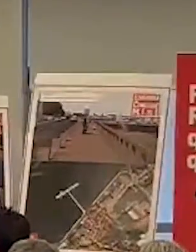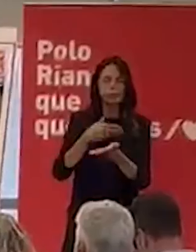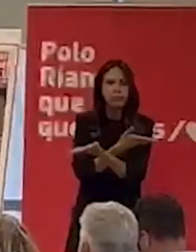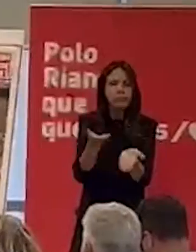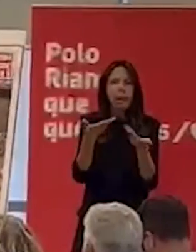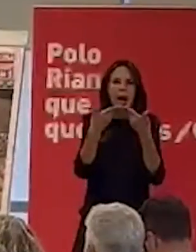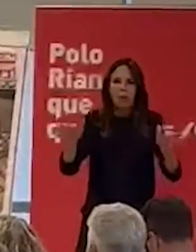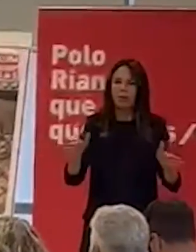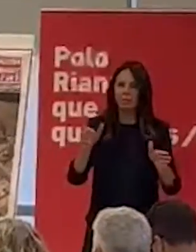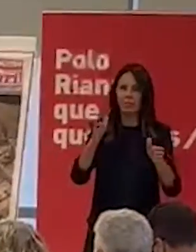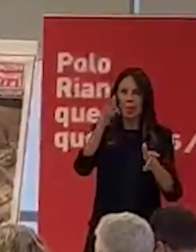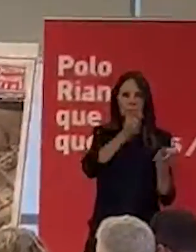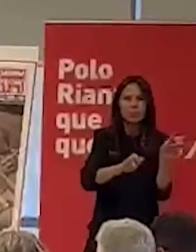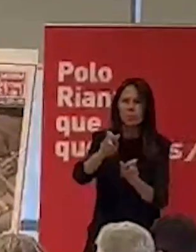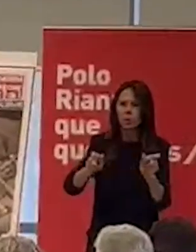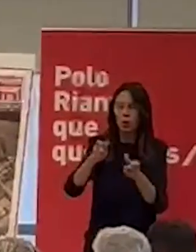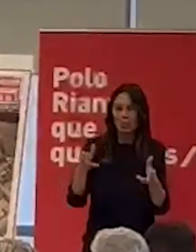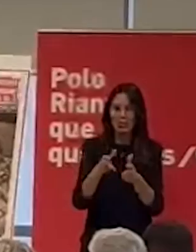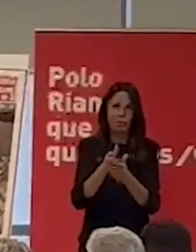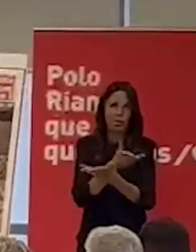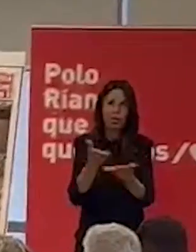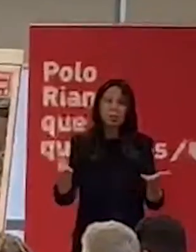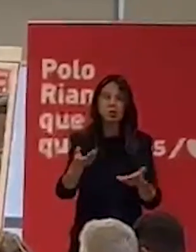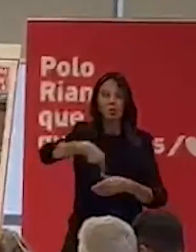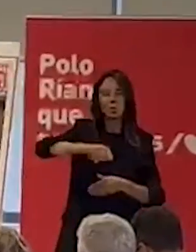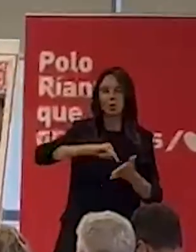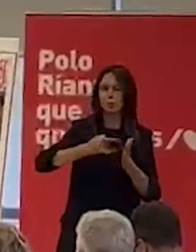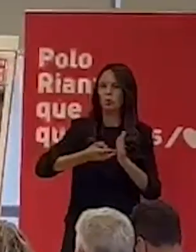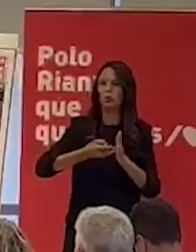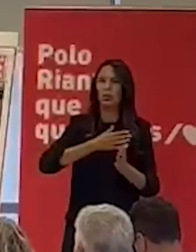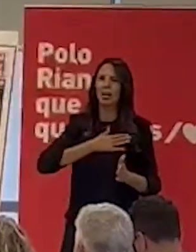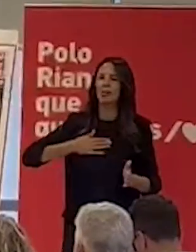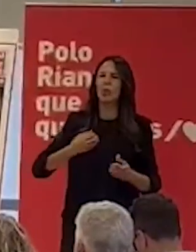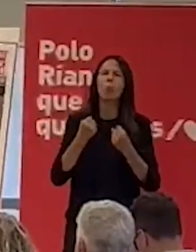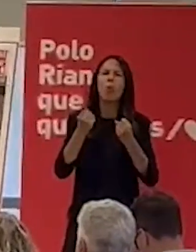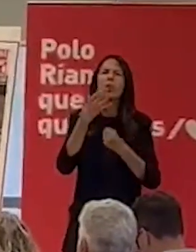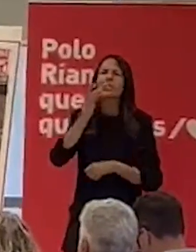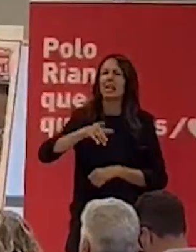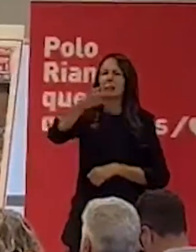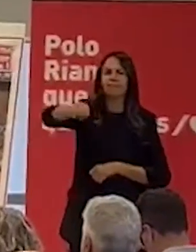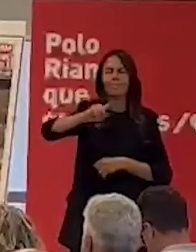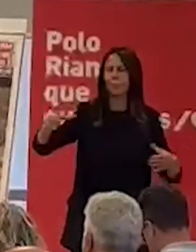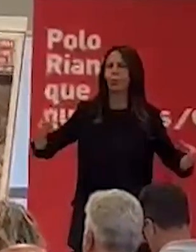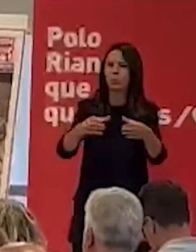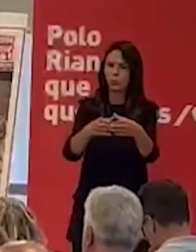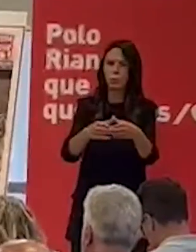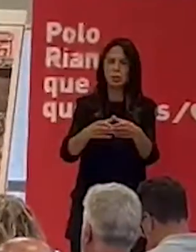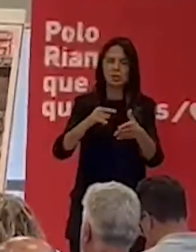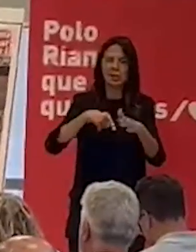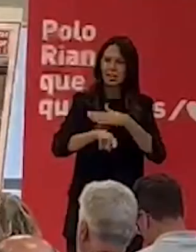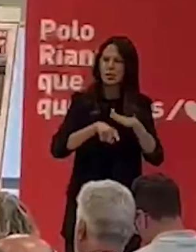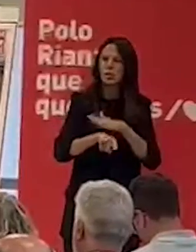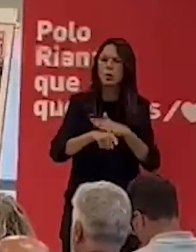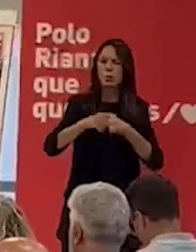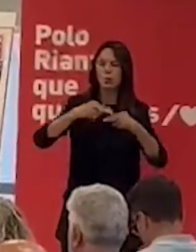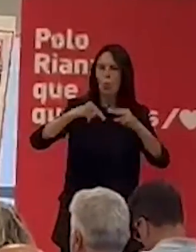novas. Nesta conta atrás, para o peche da campaña, tamén houve un acto en Ribeira. O secretario de organización do PSDG, José Manuel